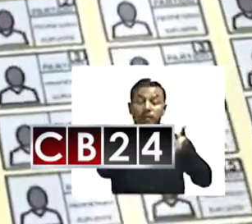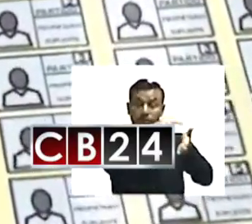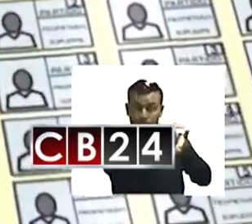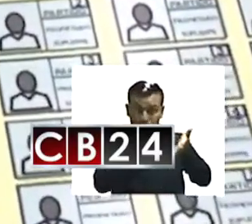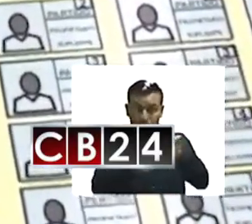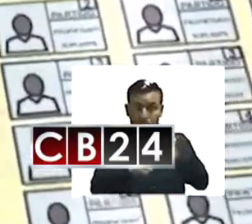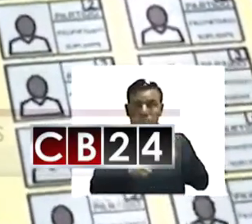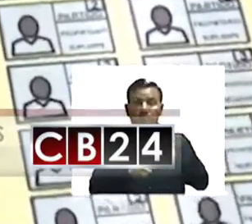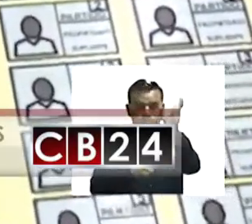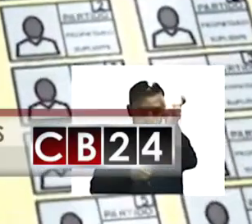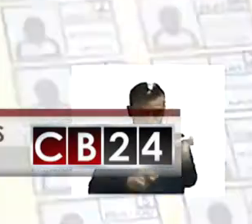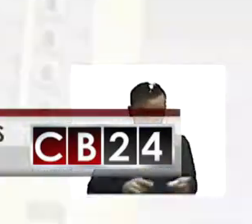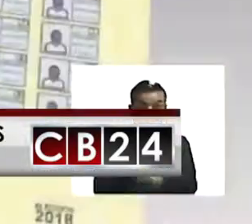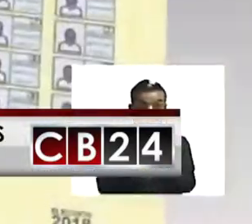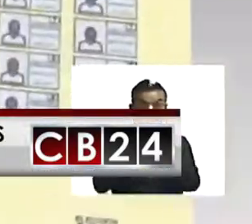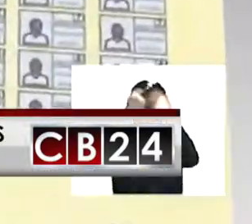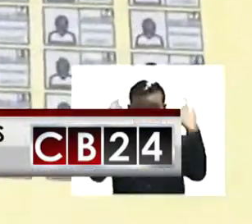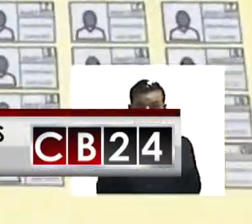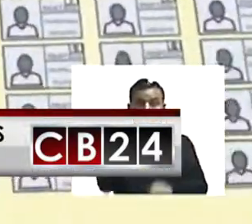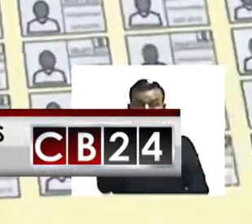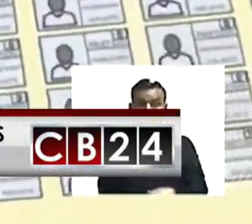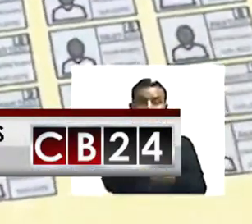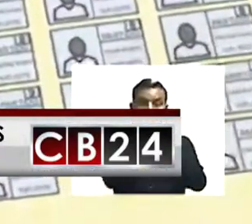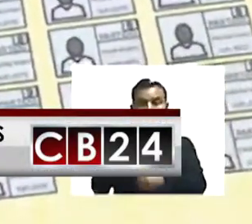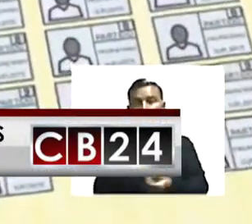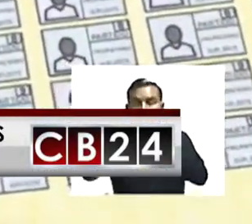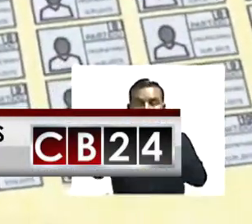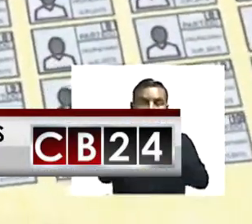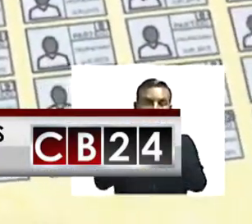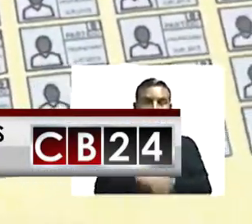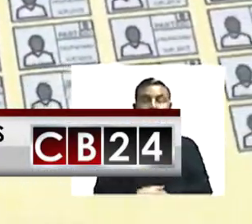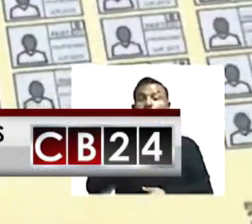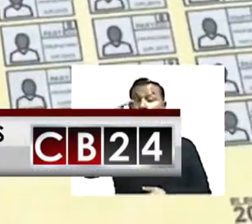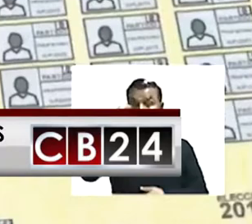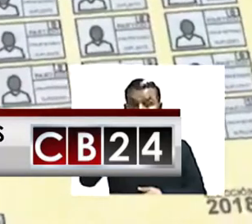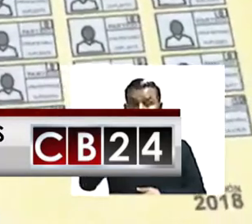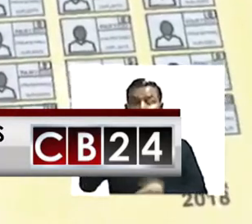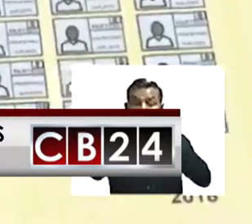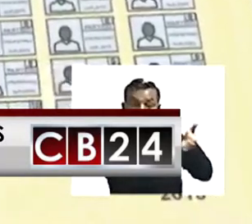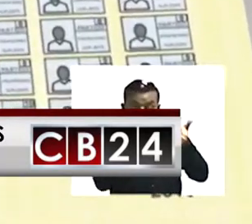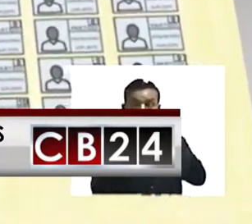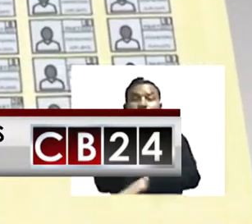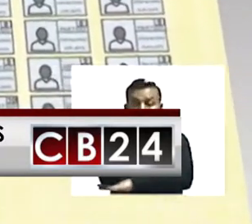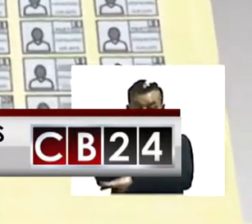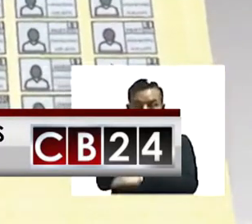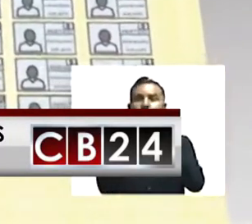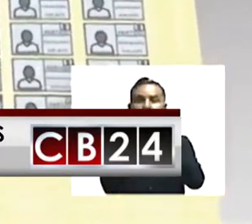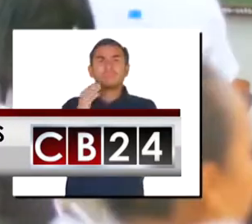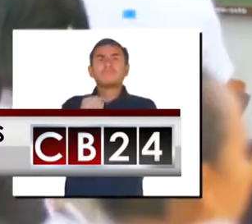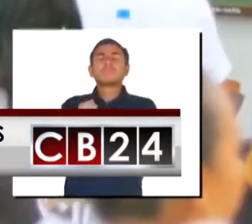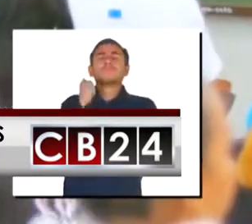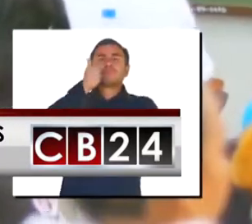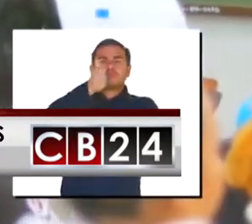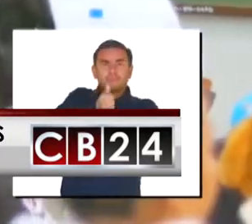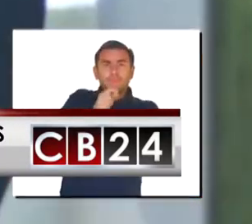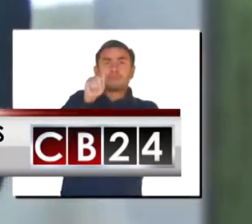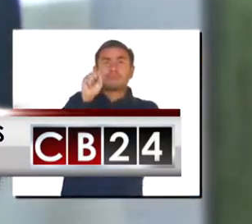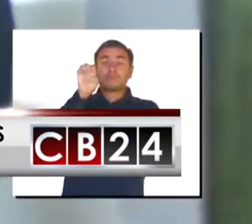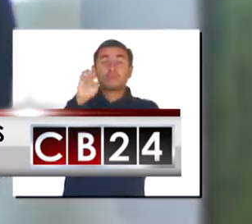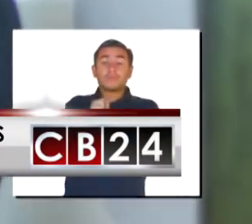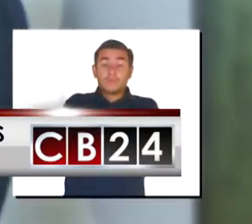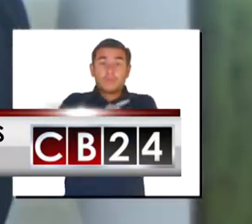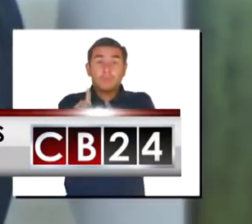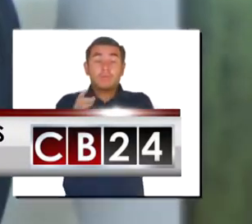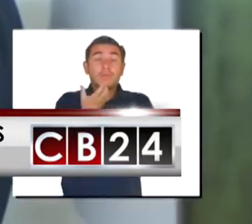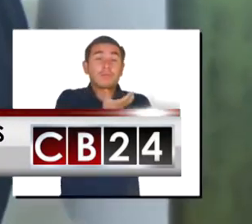Este 4 de marzo, los salvadoreños que acudan a votar van a ser sometidos a un registro por parte de funcionarios de la policía como medida de